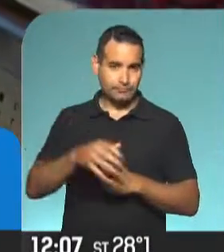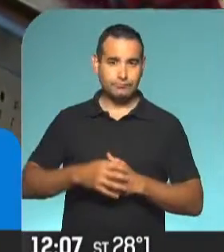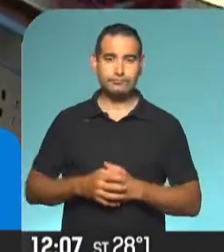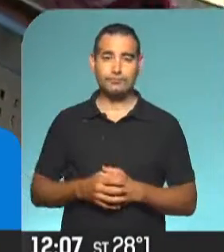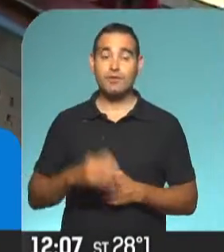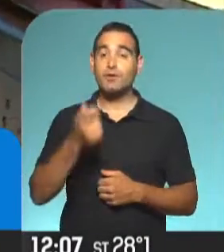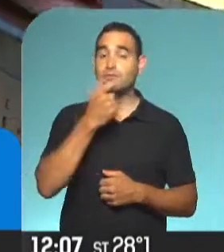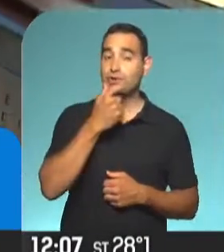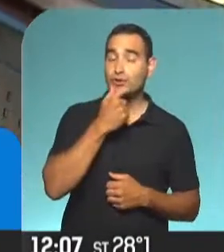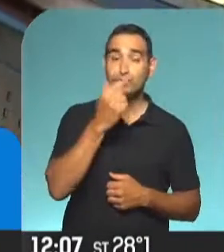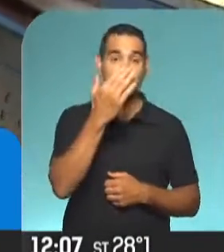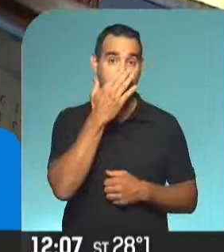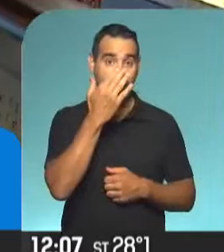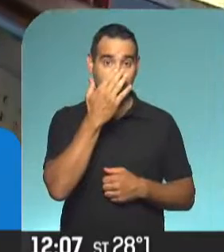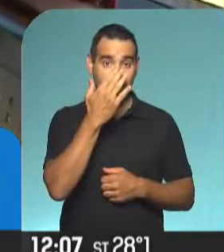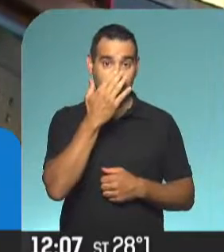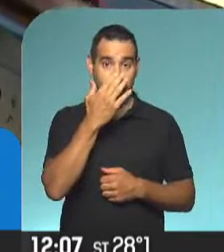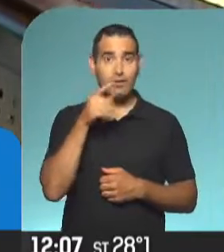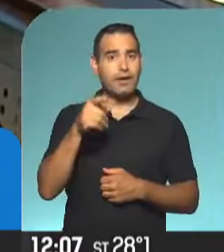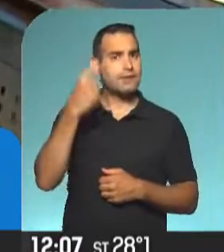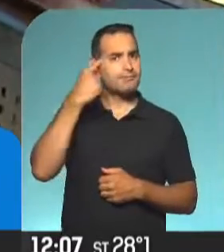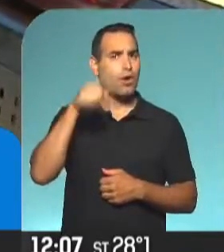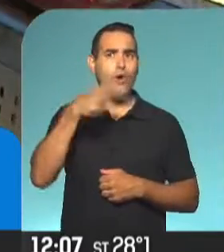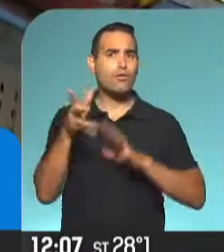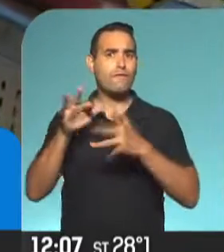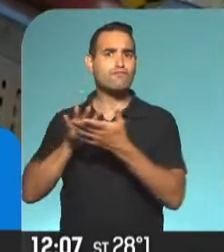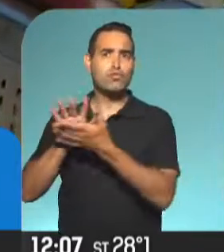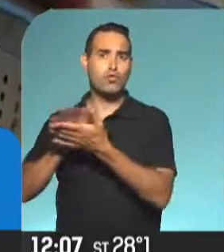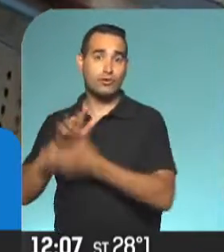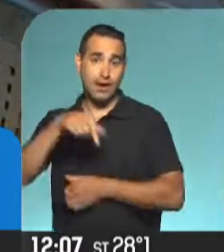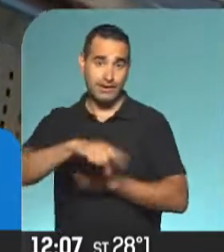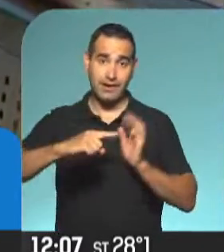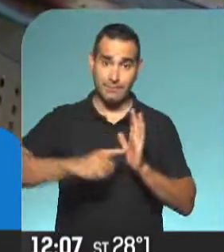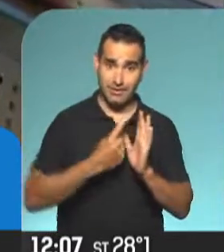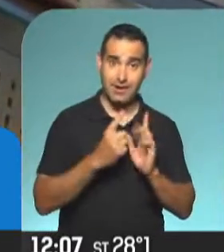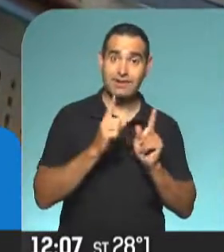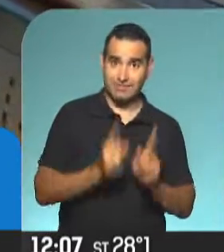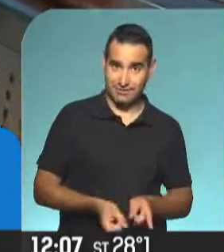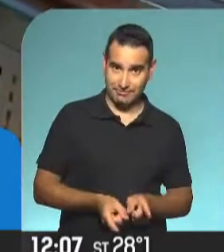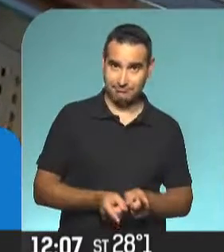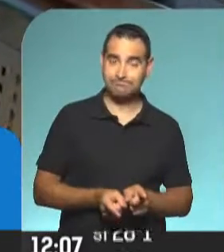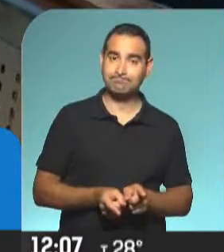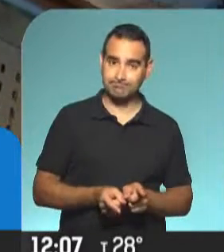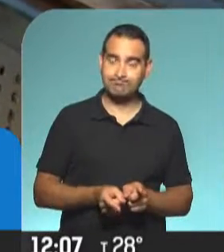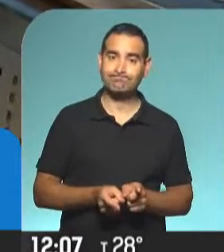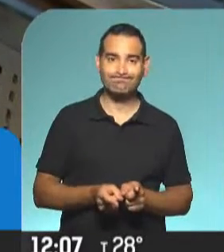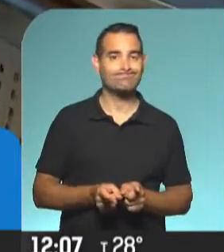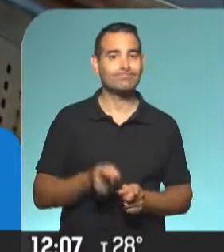que ya Mendoza y la provincia de Córdoba están buscando alternativas y que también aquí en CABA, en la capital federal, en la ciudad de Buenos Aires, hay